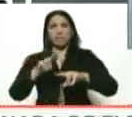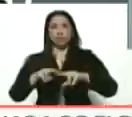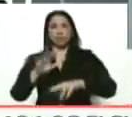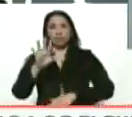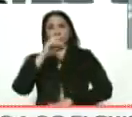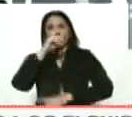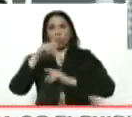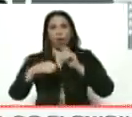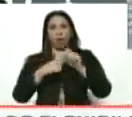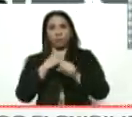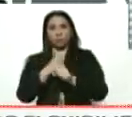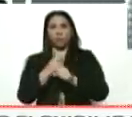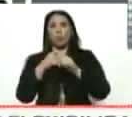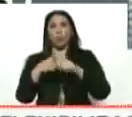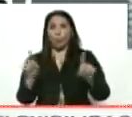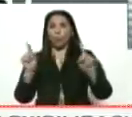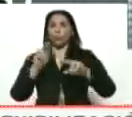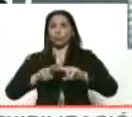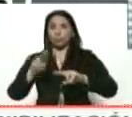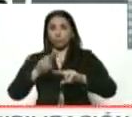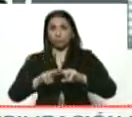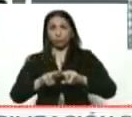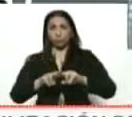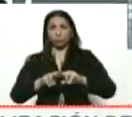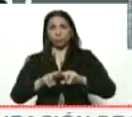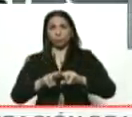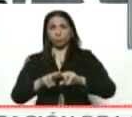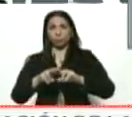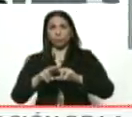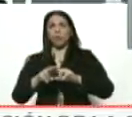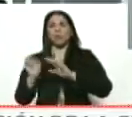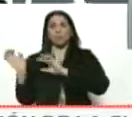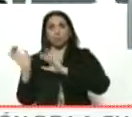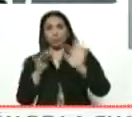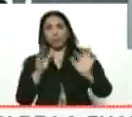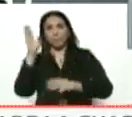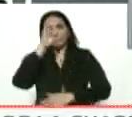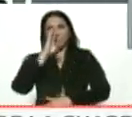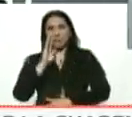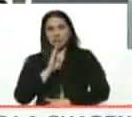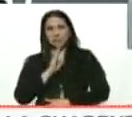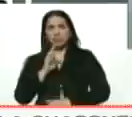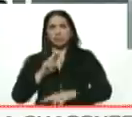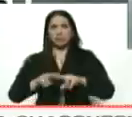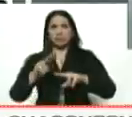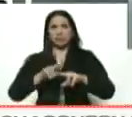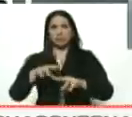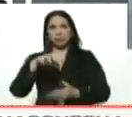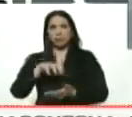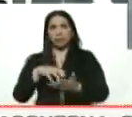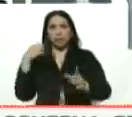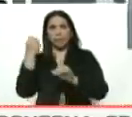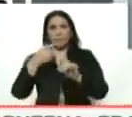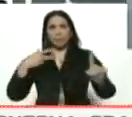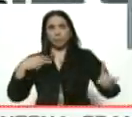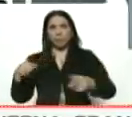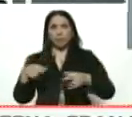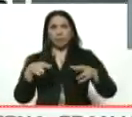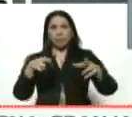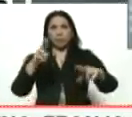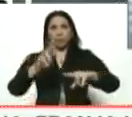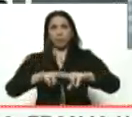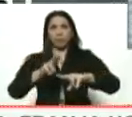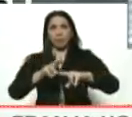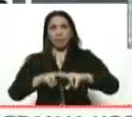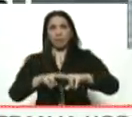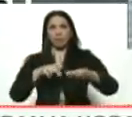edad, otro niño procedente de Brasil. Es un niño del estado Amazonas, de Río Negro. Entró